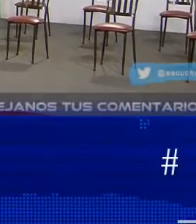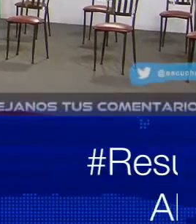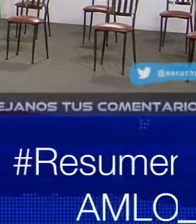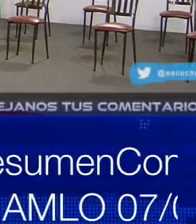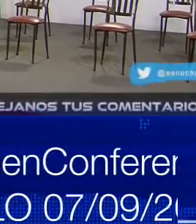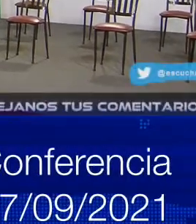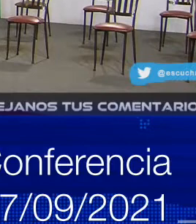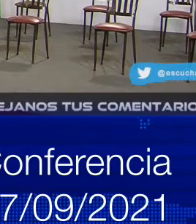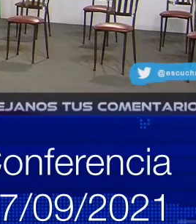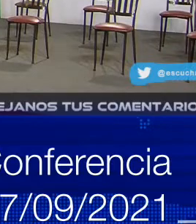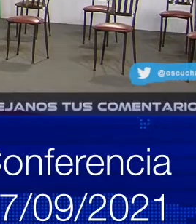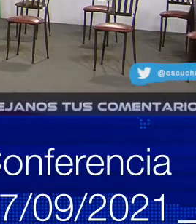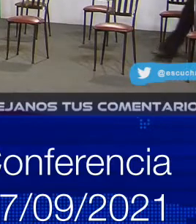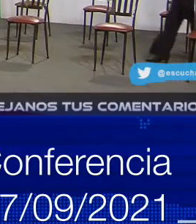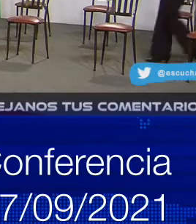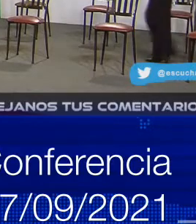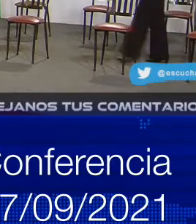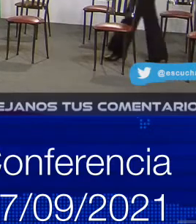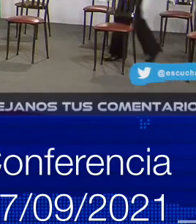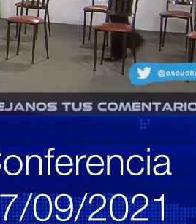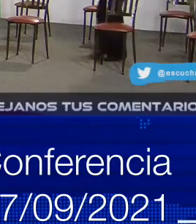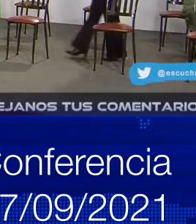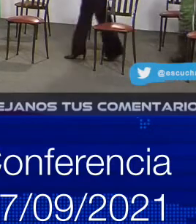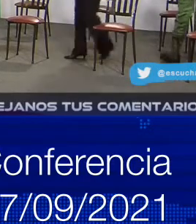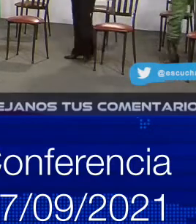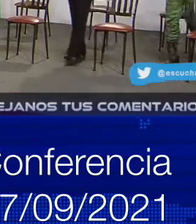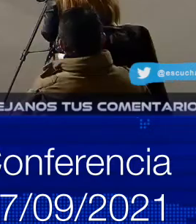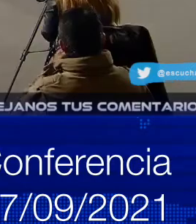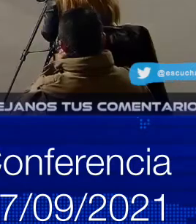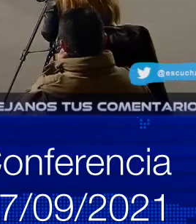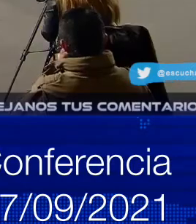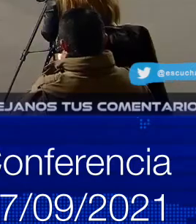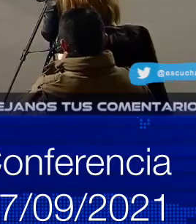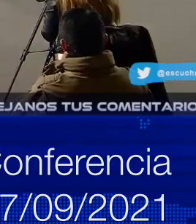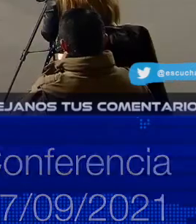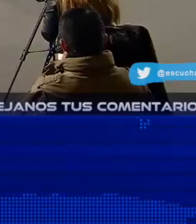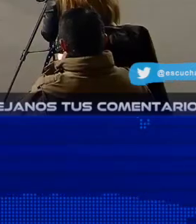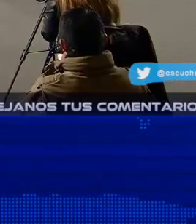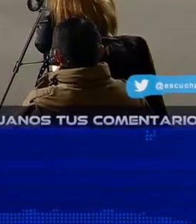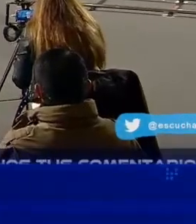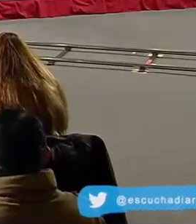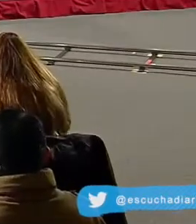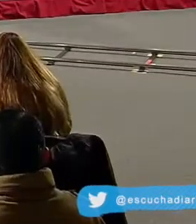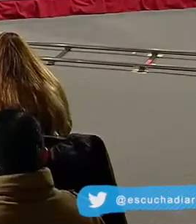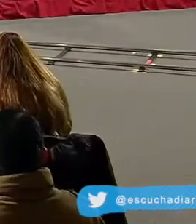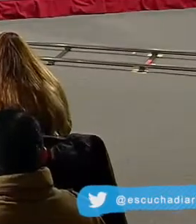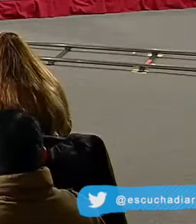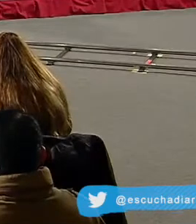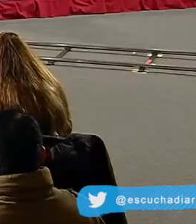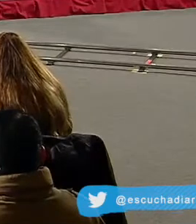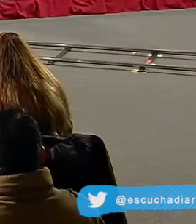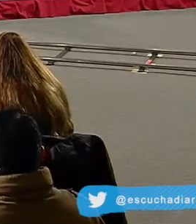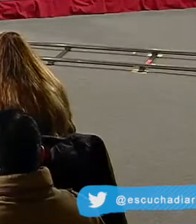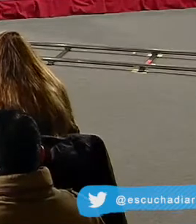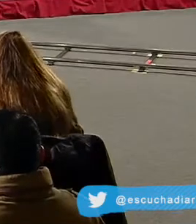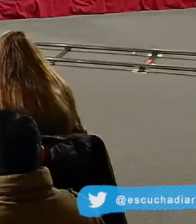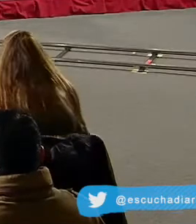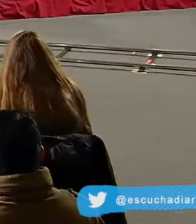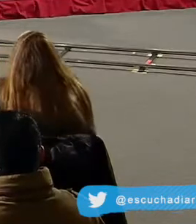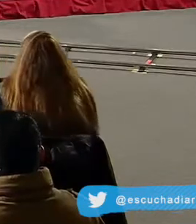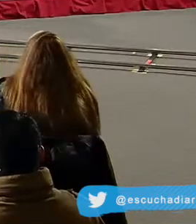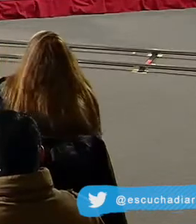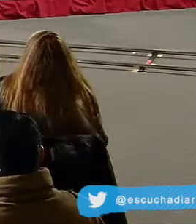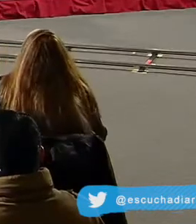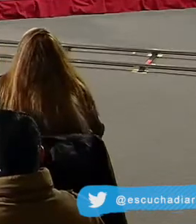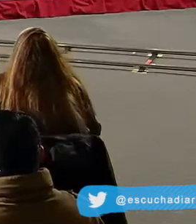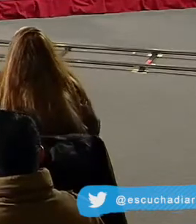Como todos los martes, vamos a informar sobre el pulso de la salud. El día de hoy, el presidente informó